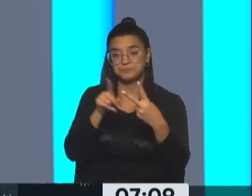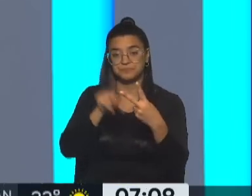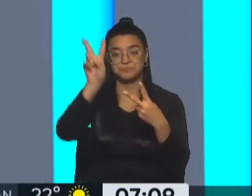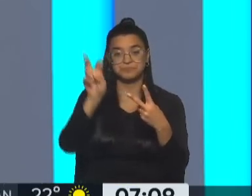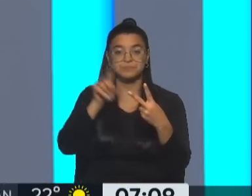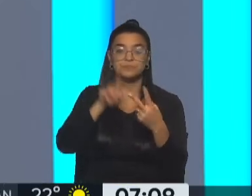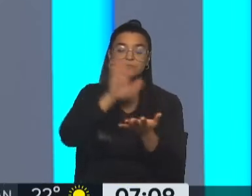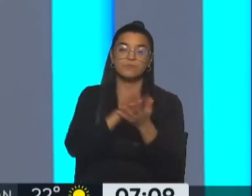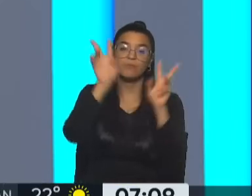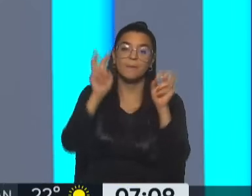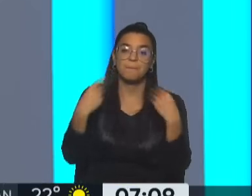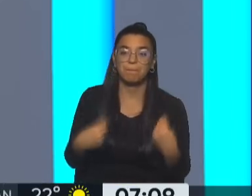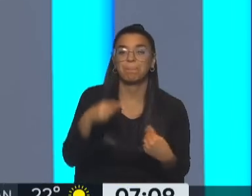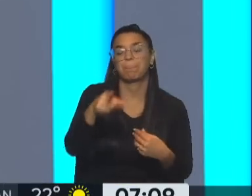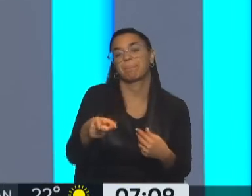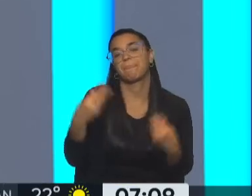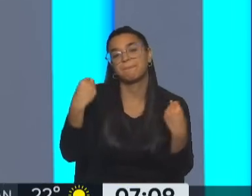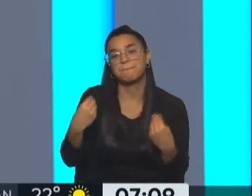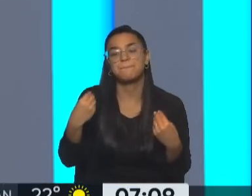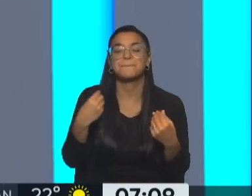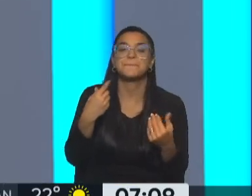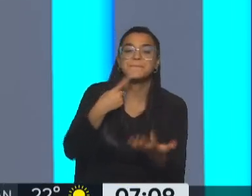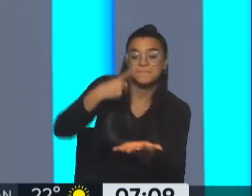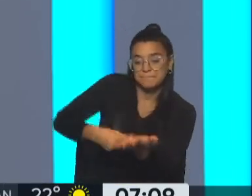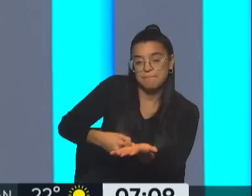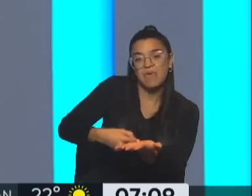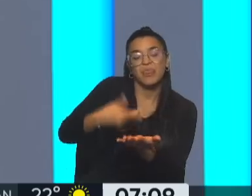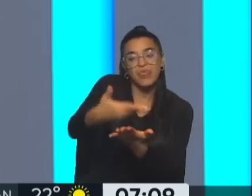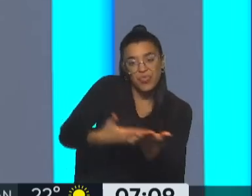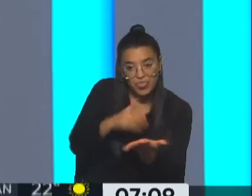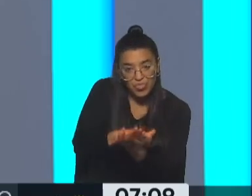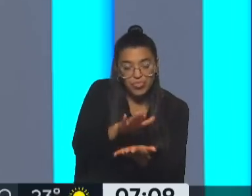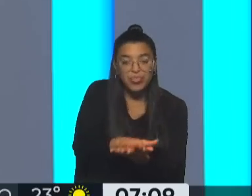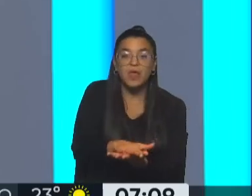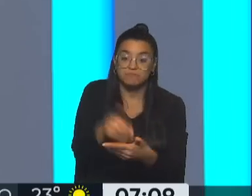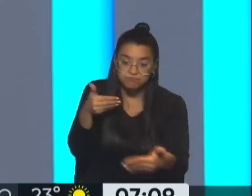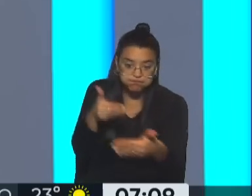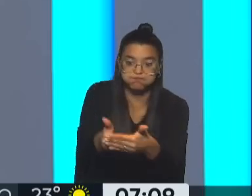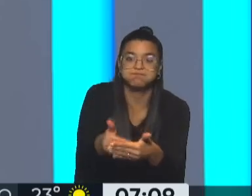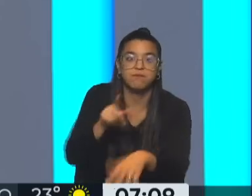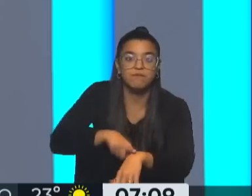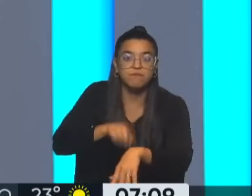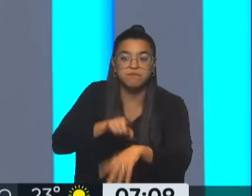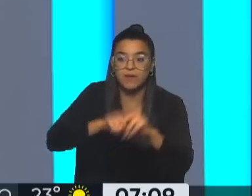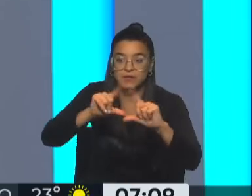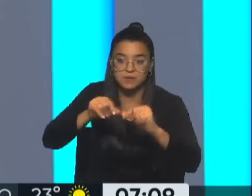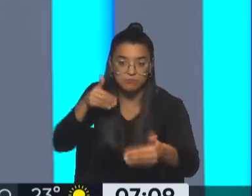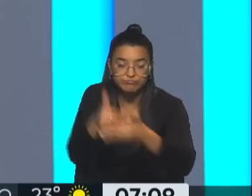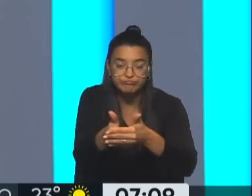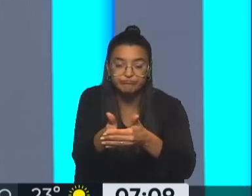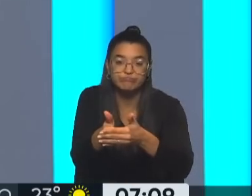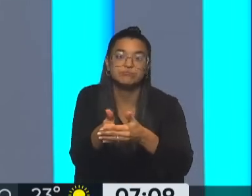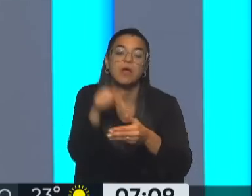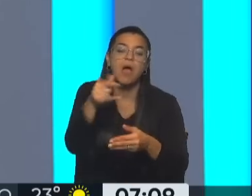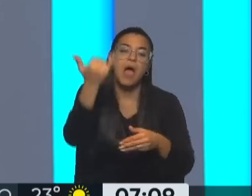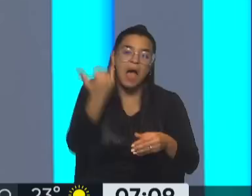tiene que ver con esto es el dictado de una medida cautelar tan sobre la fecha. Hay